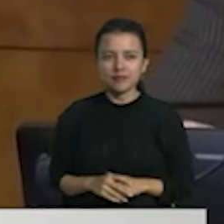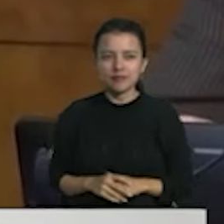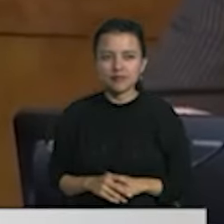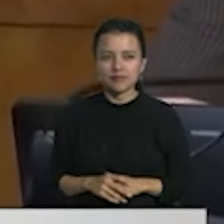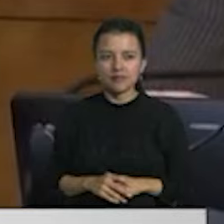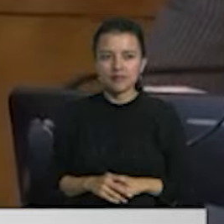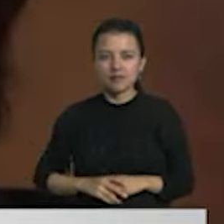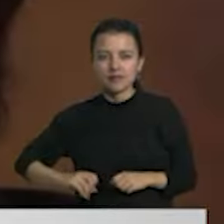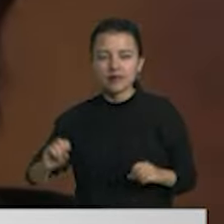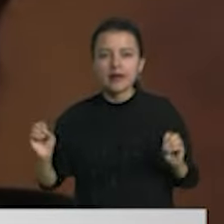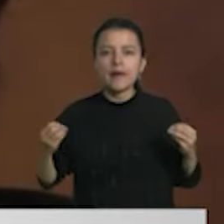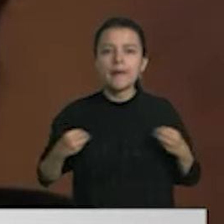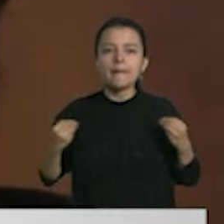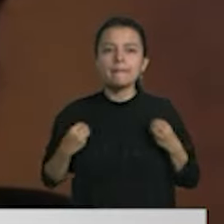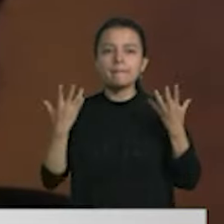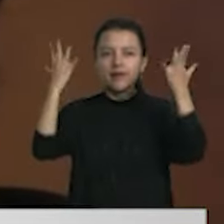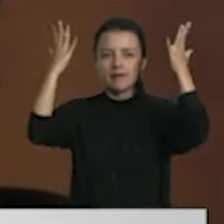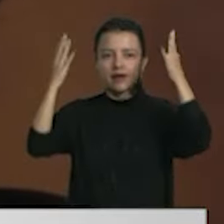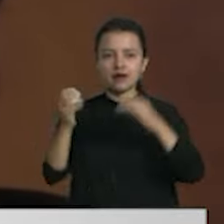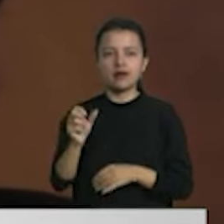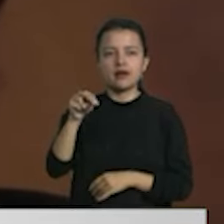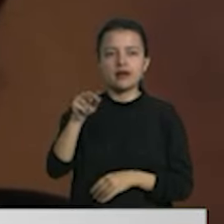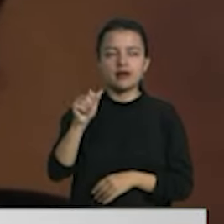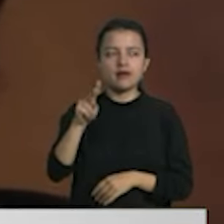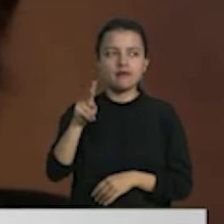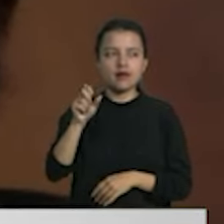decía «Viva Alexei Navalny».